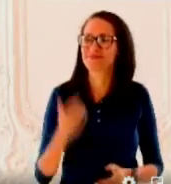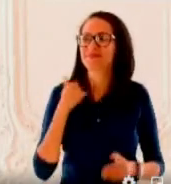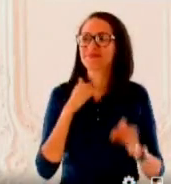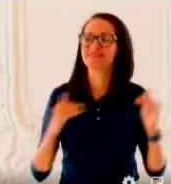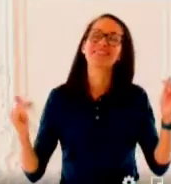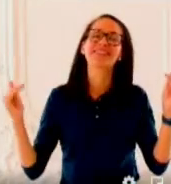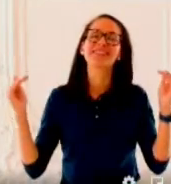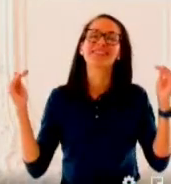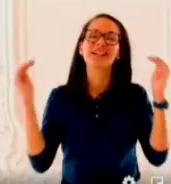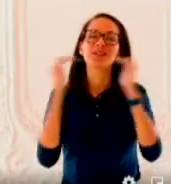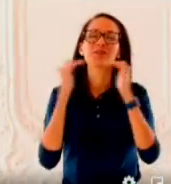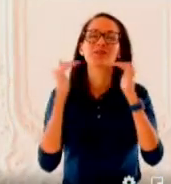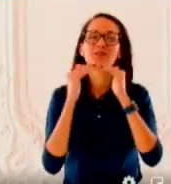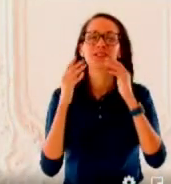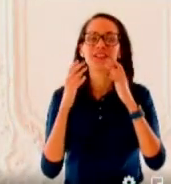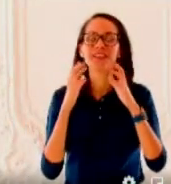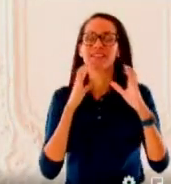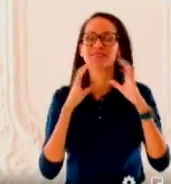en el diálogo, en la conversación.